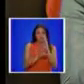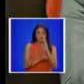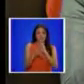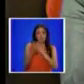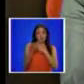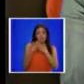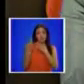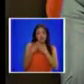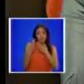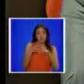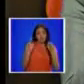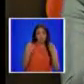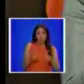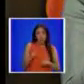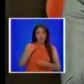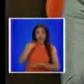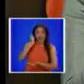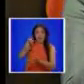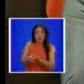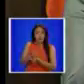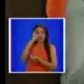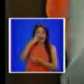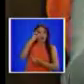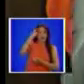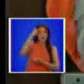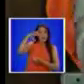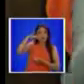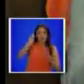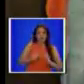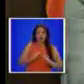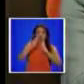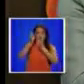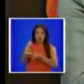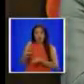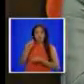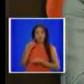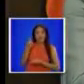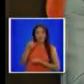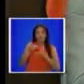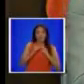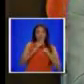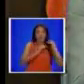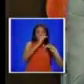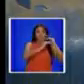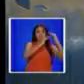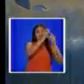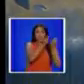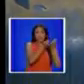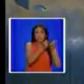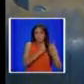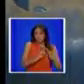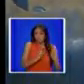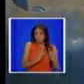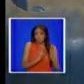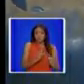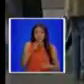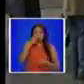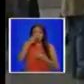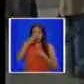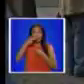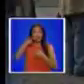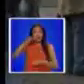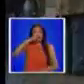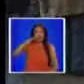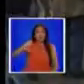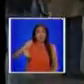el aporte que el Estado hará para evitar que eso genere una escalada de precios. Ni el precio del gas ni del diésel